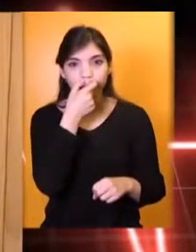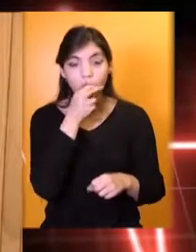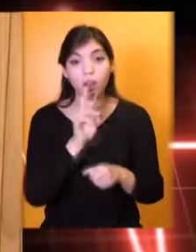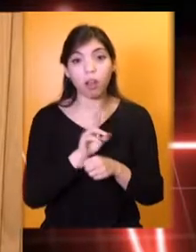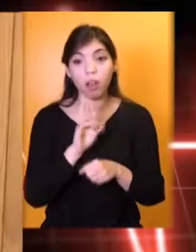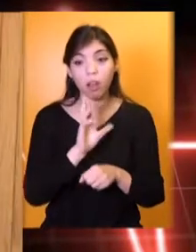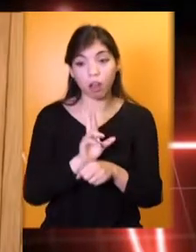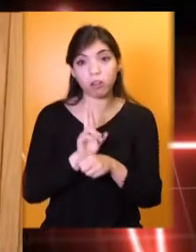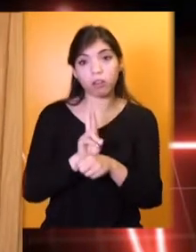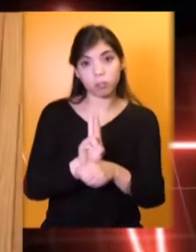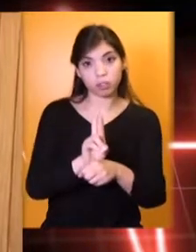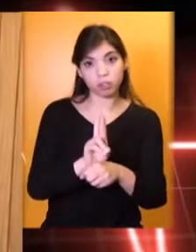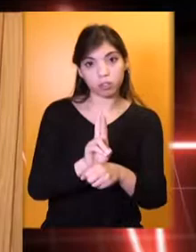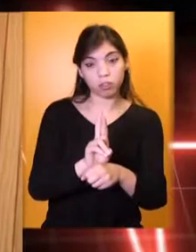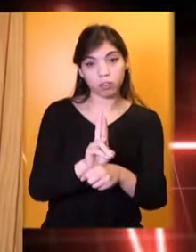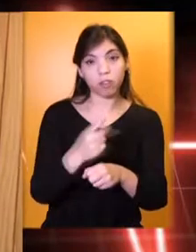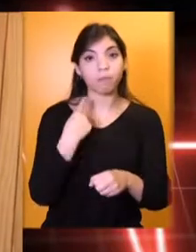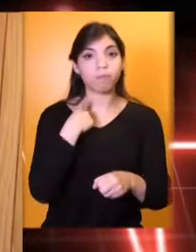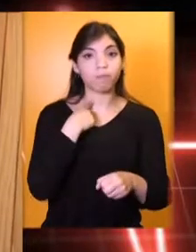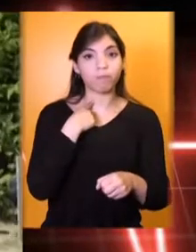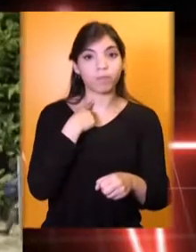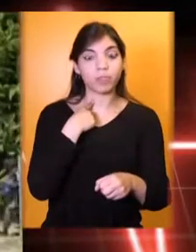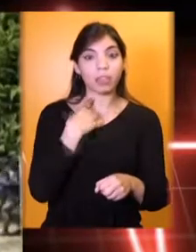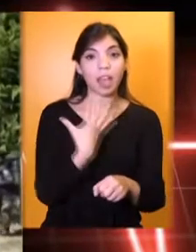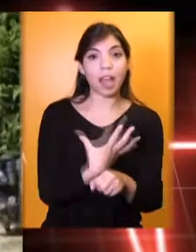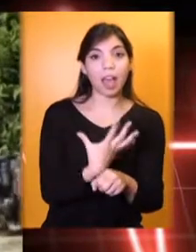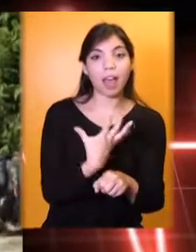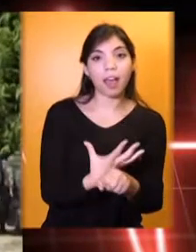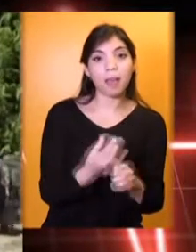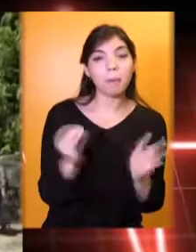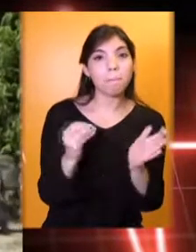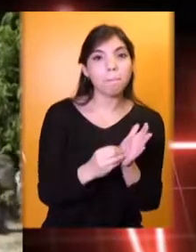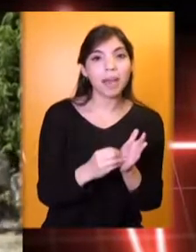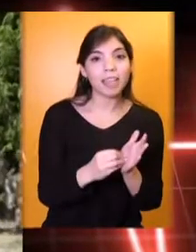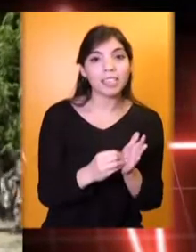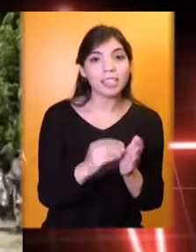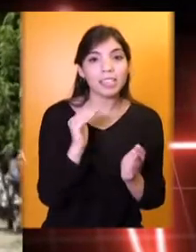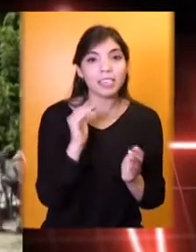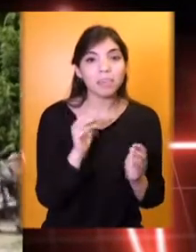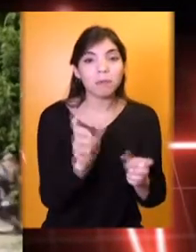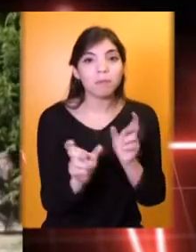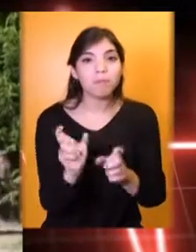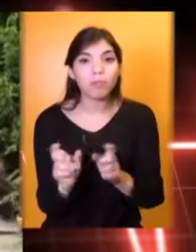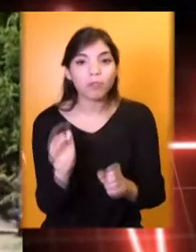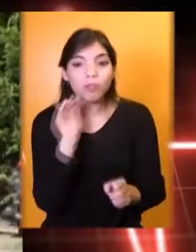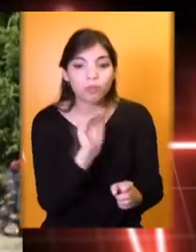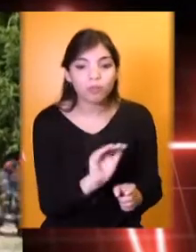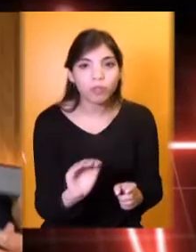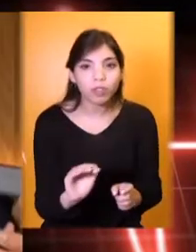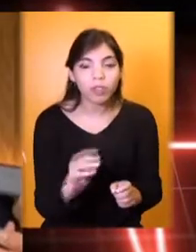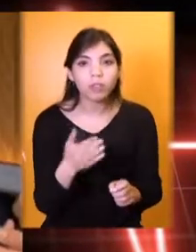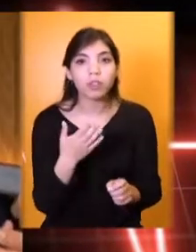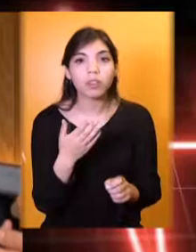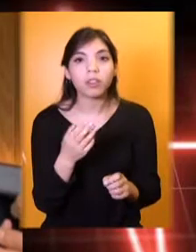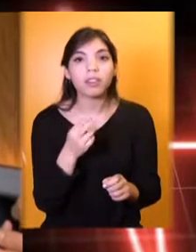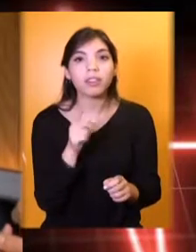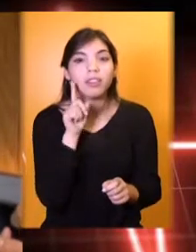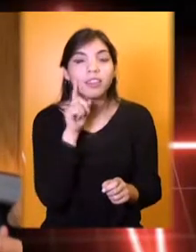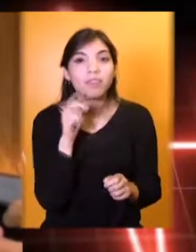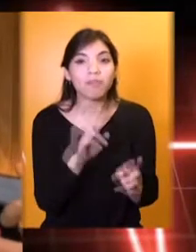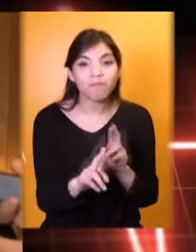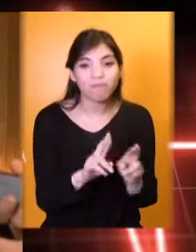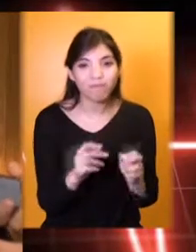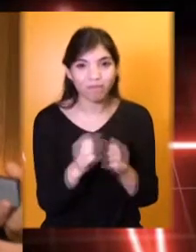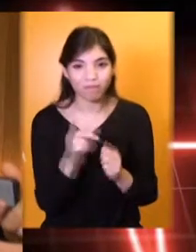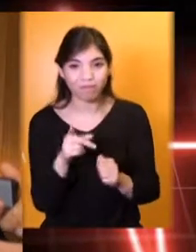algunas de las víctimas, existirían más menores que hayan tenido algún tipo de relación con Gutiérrez. Queremos hacer presente